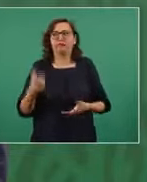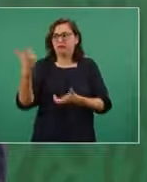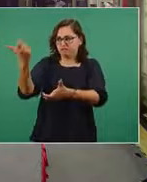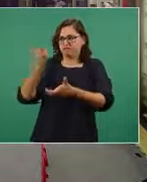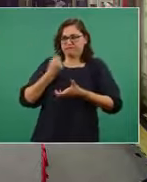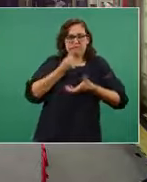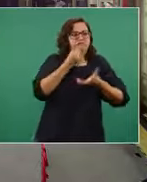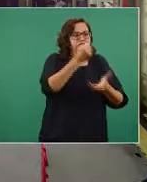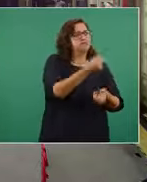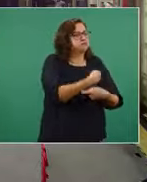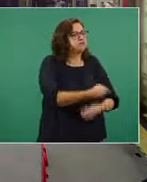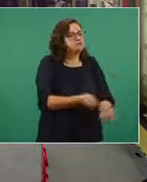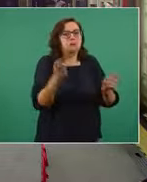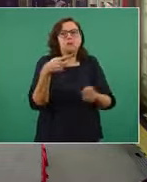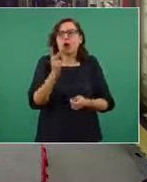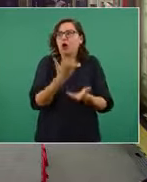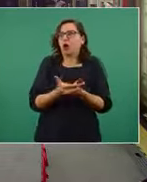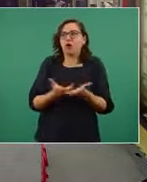Entonces,